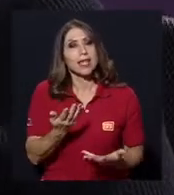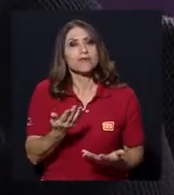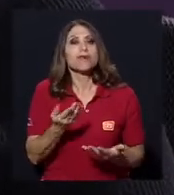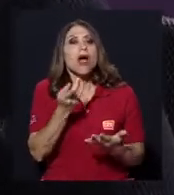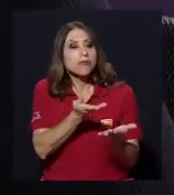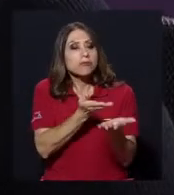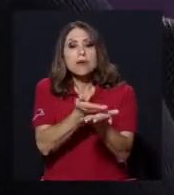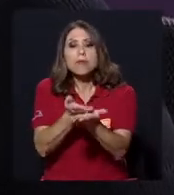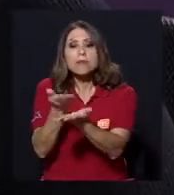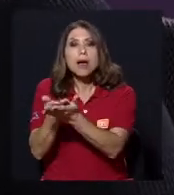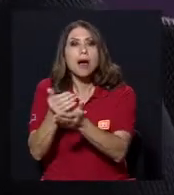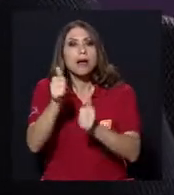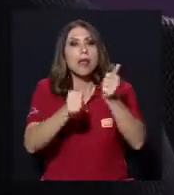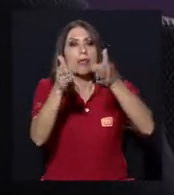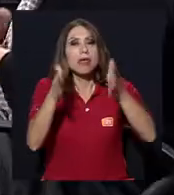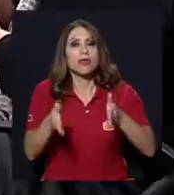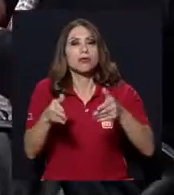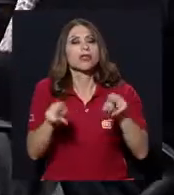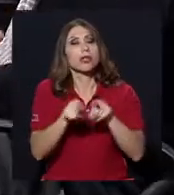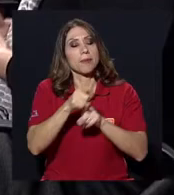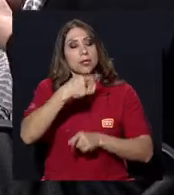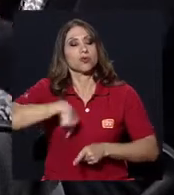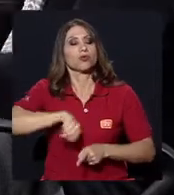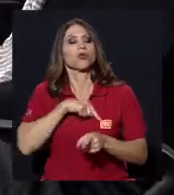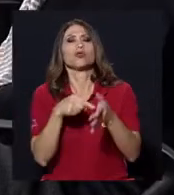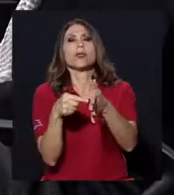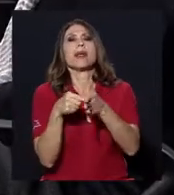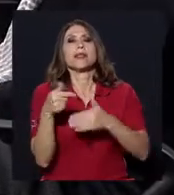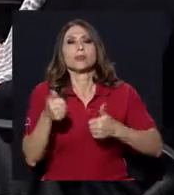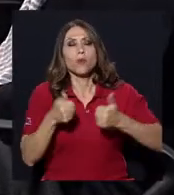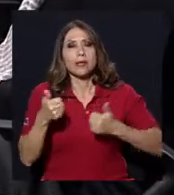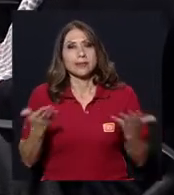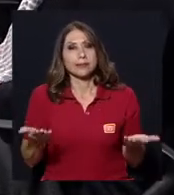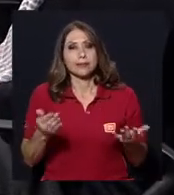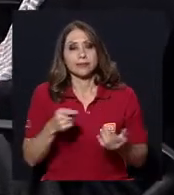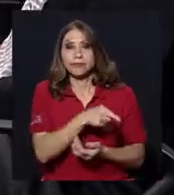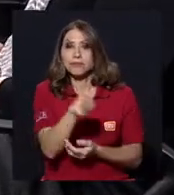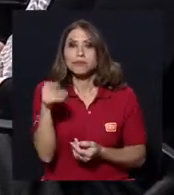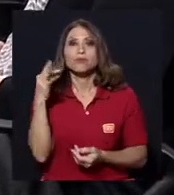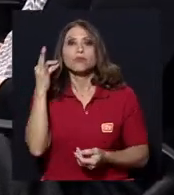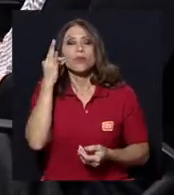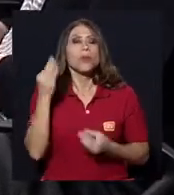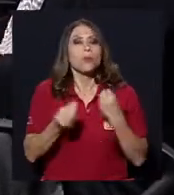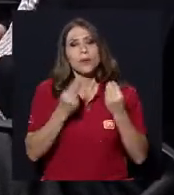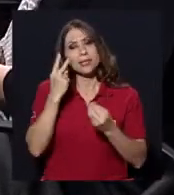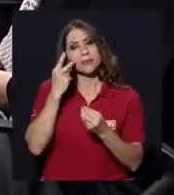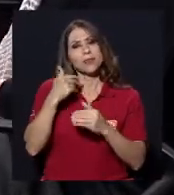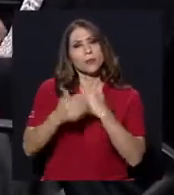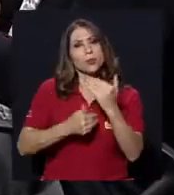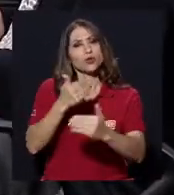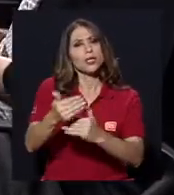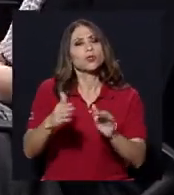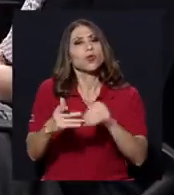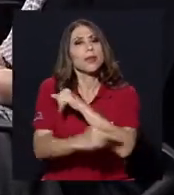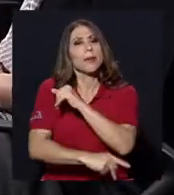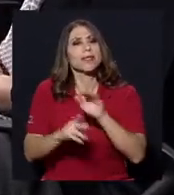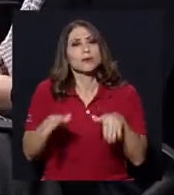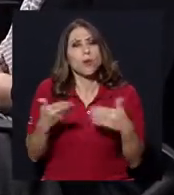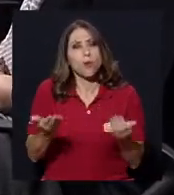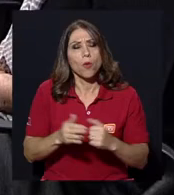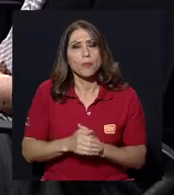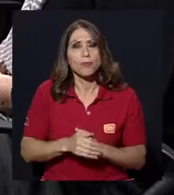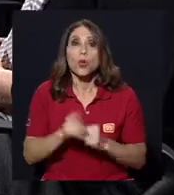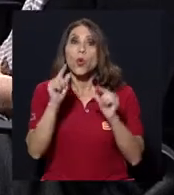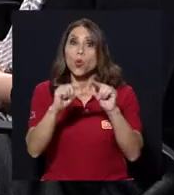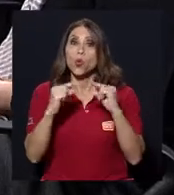la sociedad, cuáles eran las demandas, cómo era que las mujeres estábamos viendo el proceso del país. Un grupo grande de